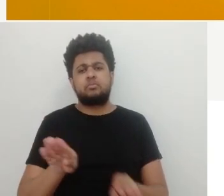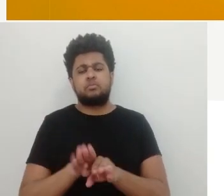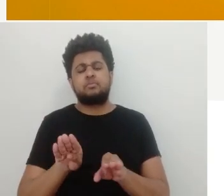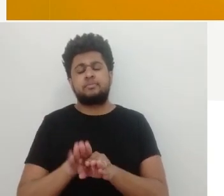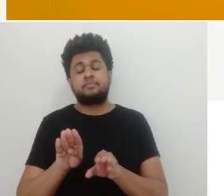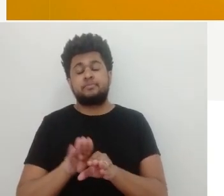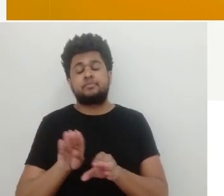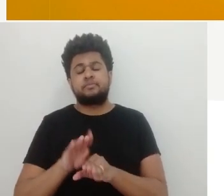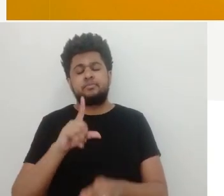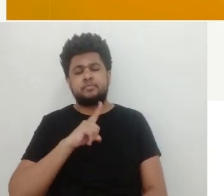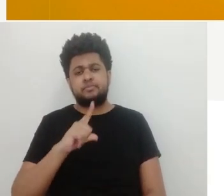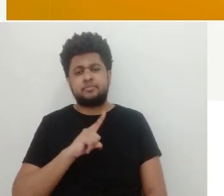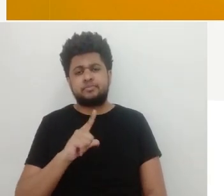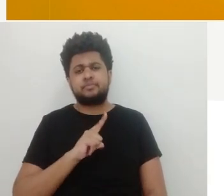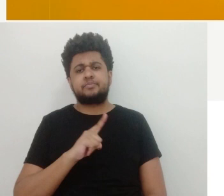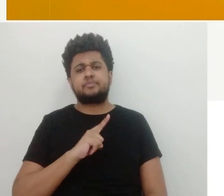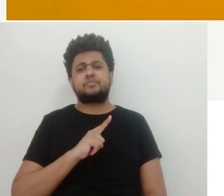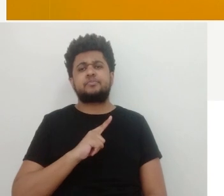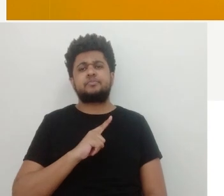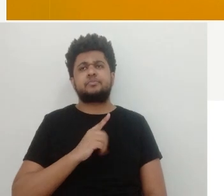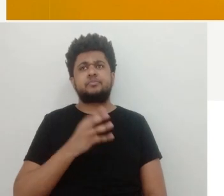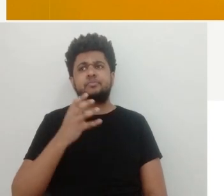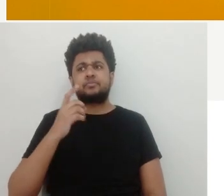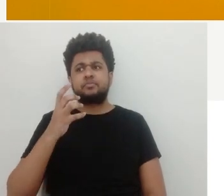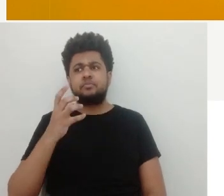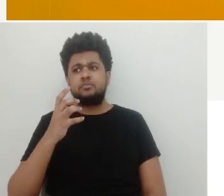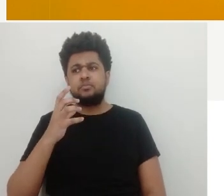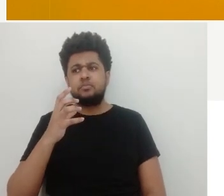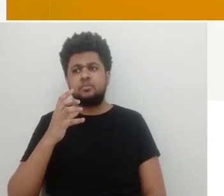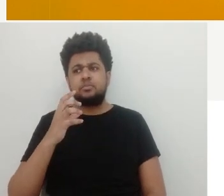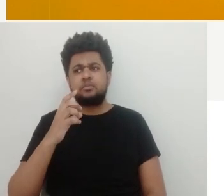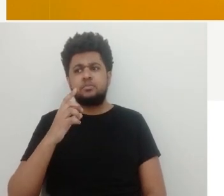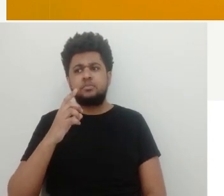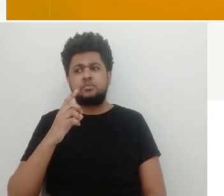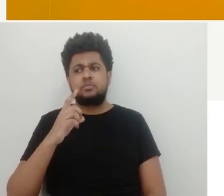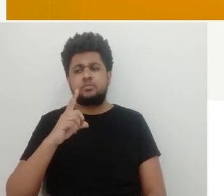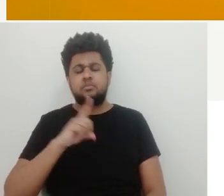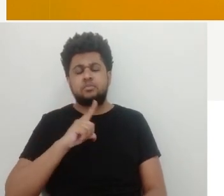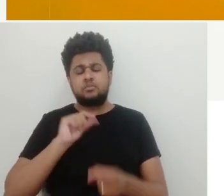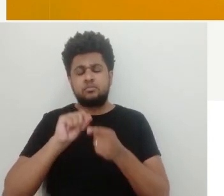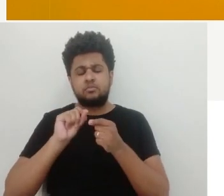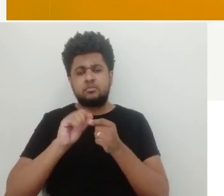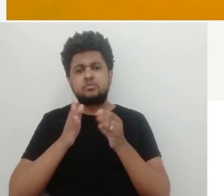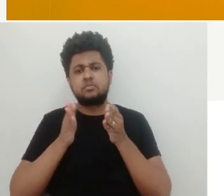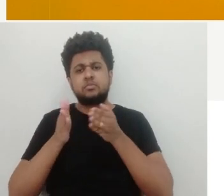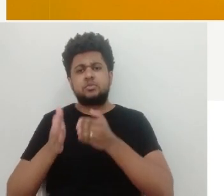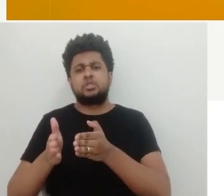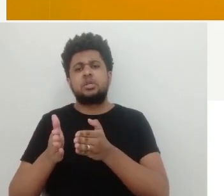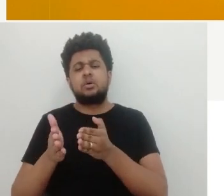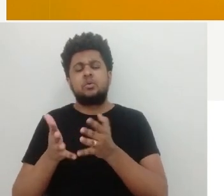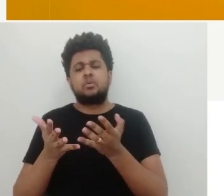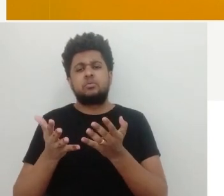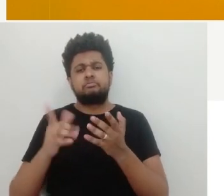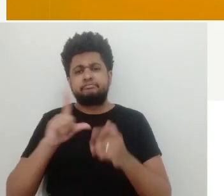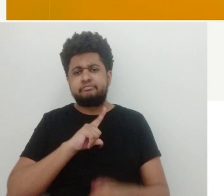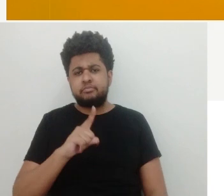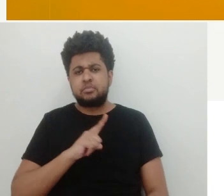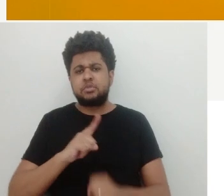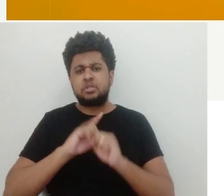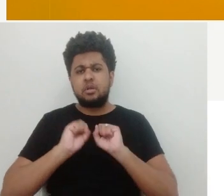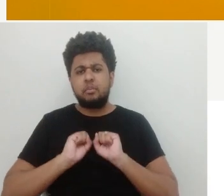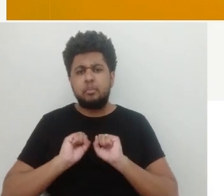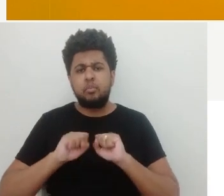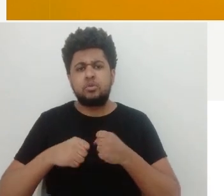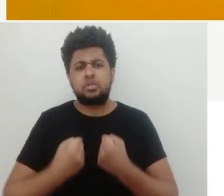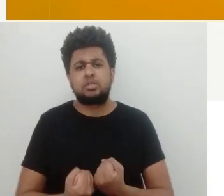tradición tiene el potencial de convertirse en lo que él le llama estudios descoloniales, ¿verdad?